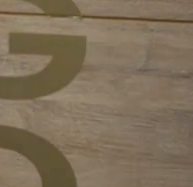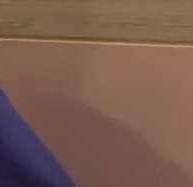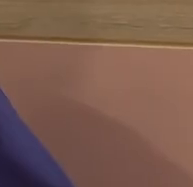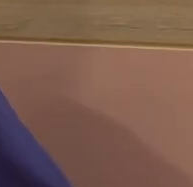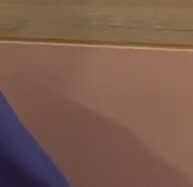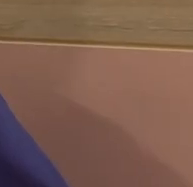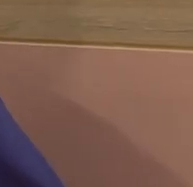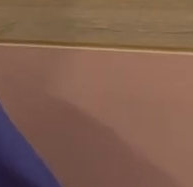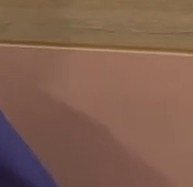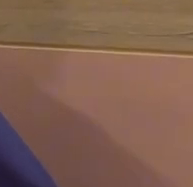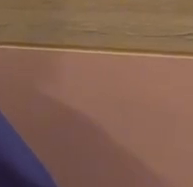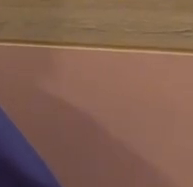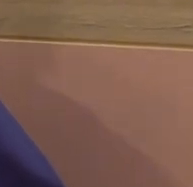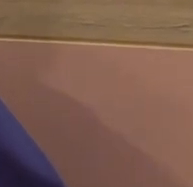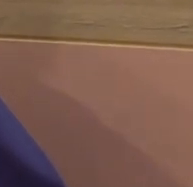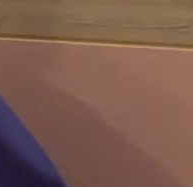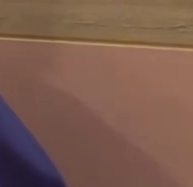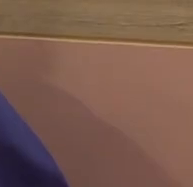difícil.